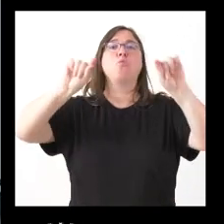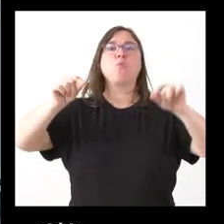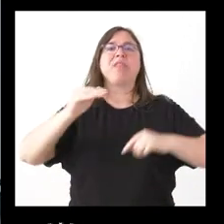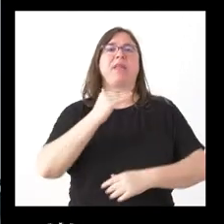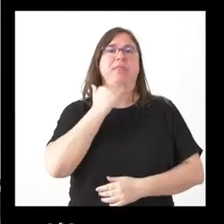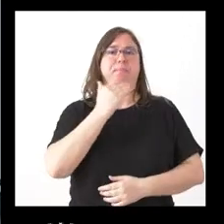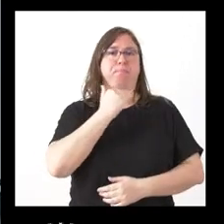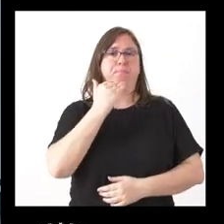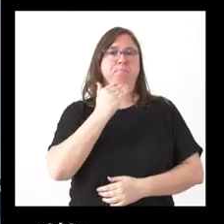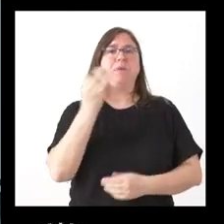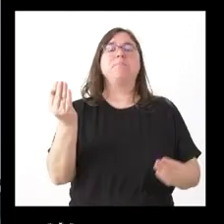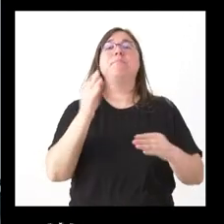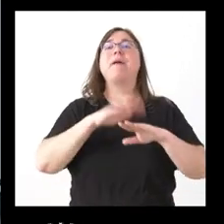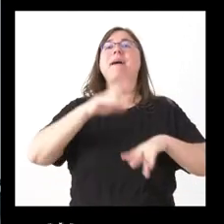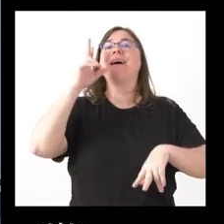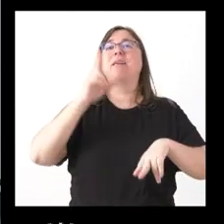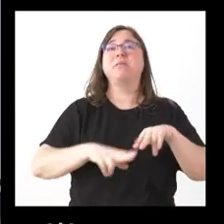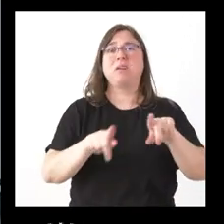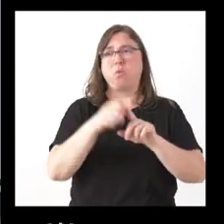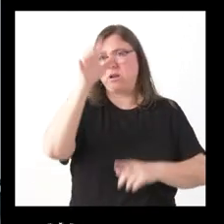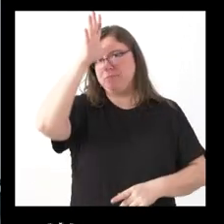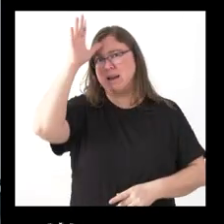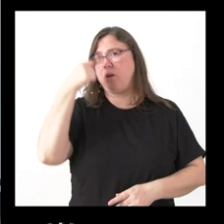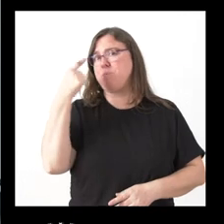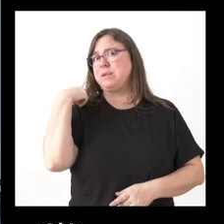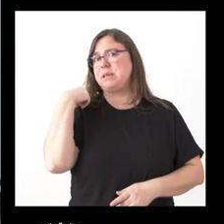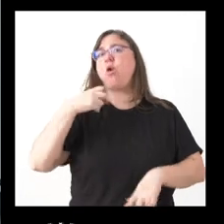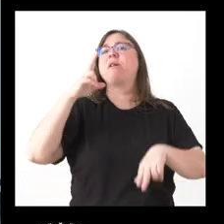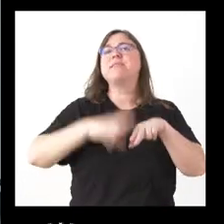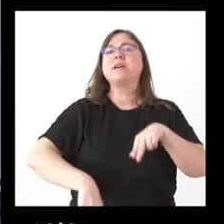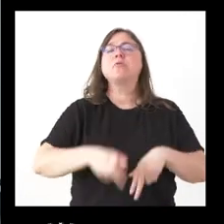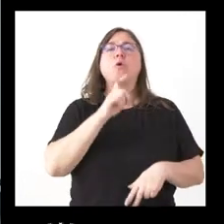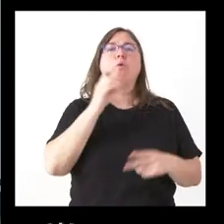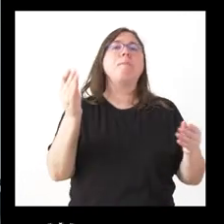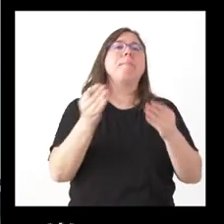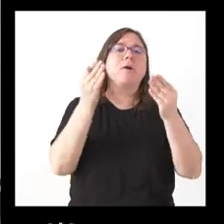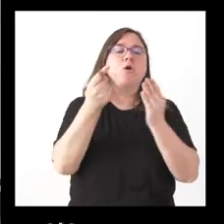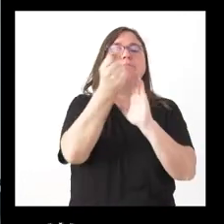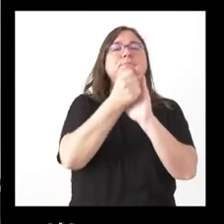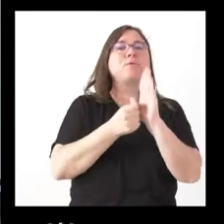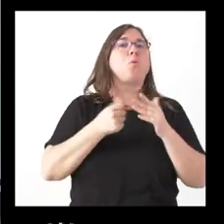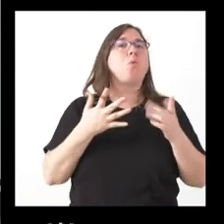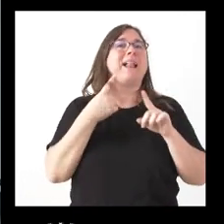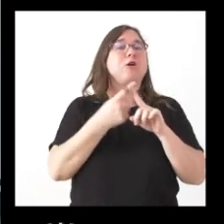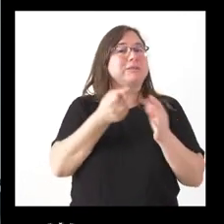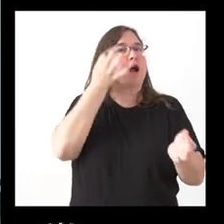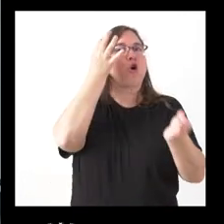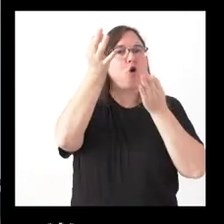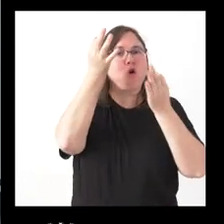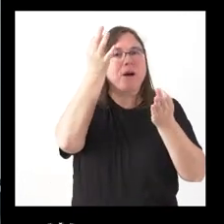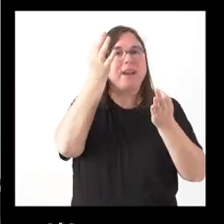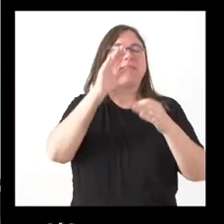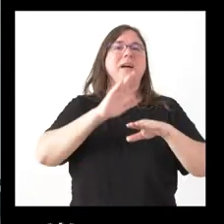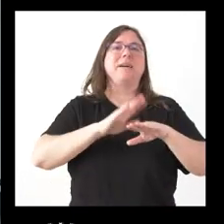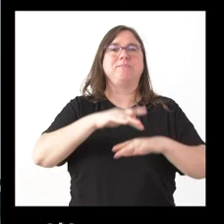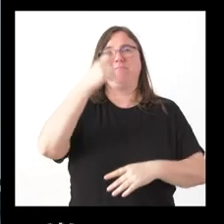evitar los incendios del pasado verano por decir dos cosas muy concretas y que hay un rayo